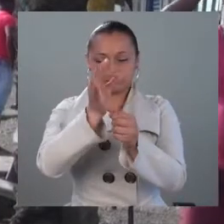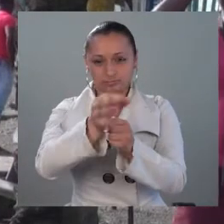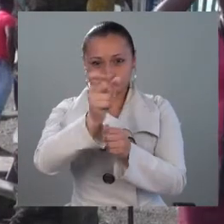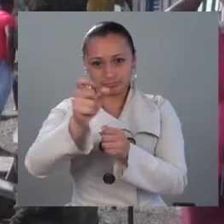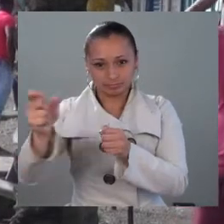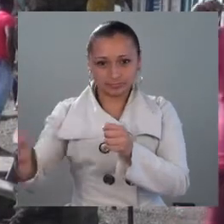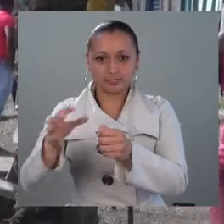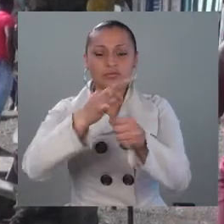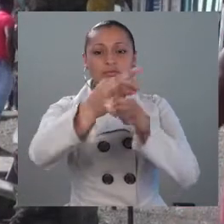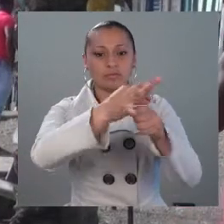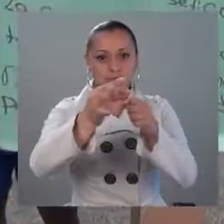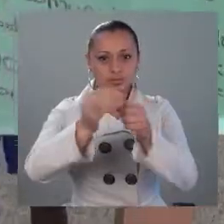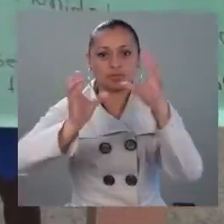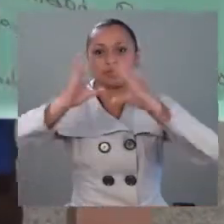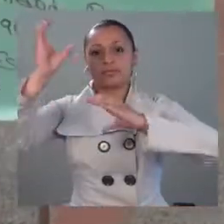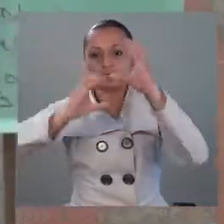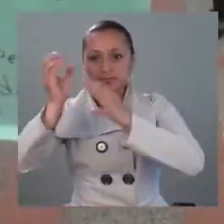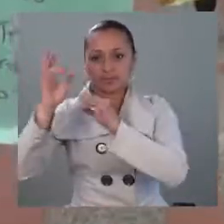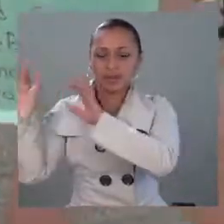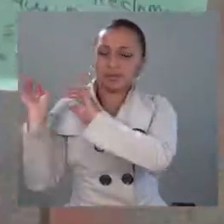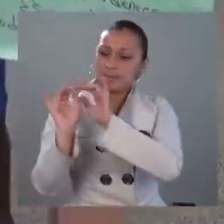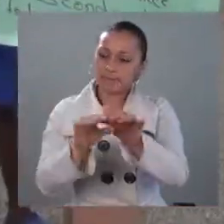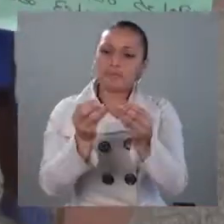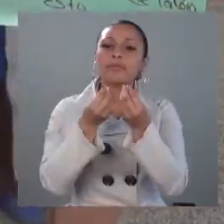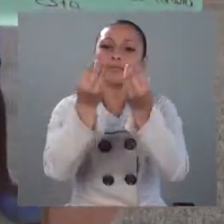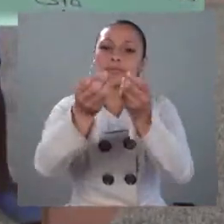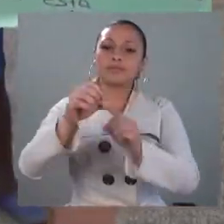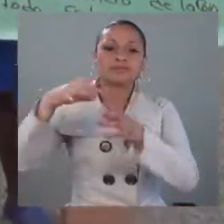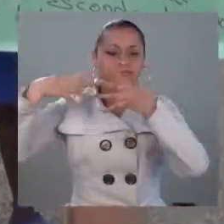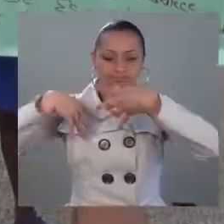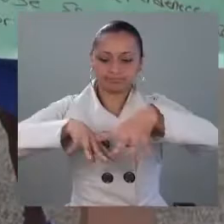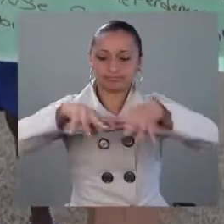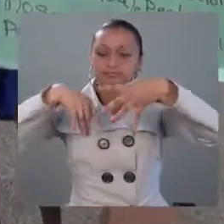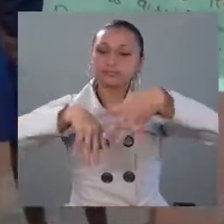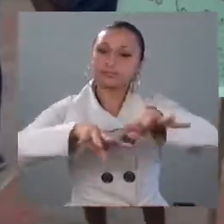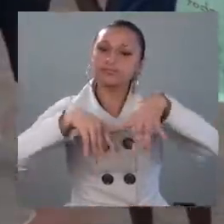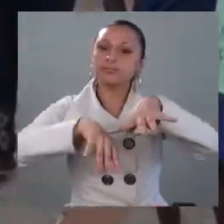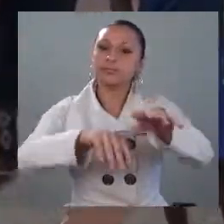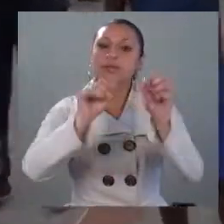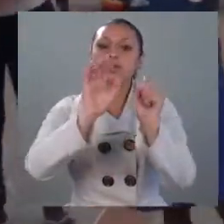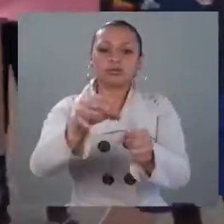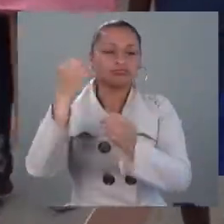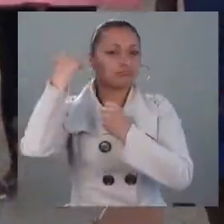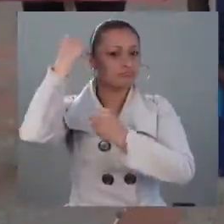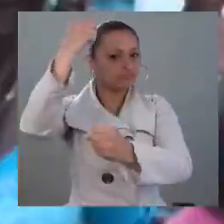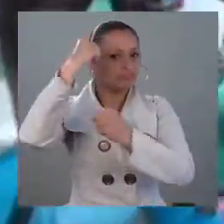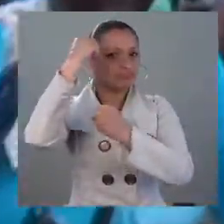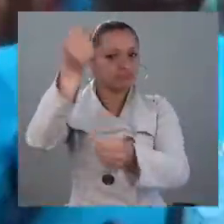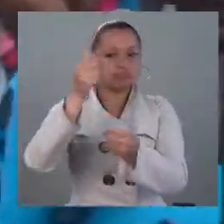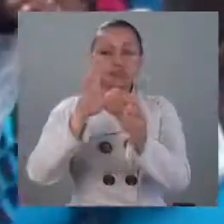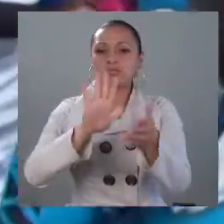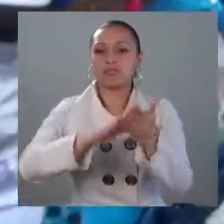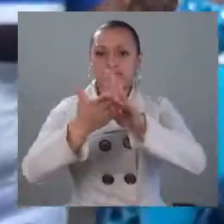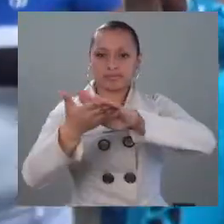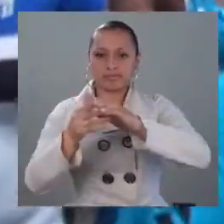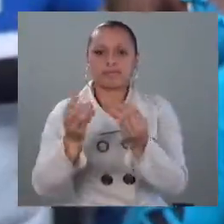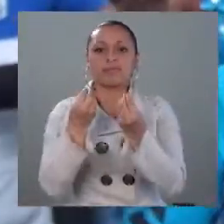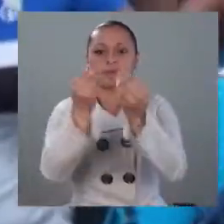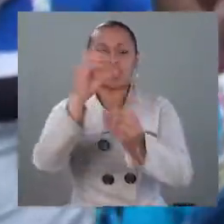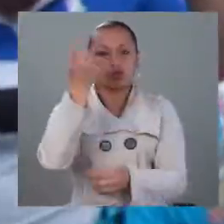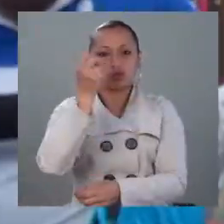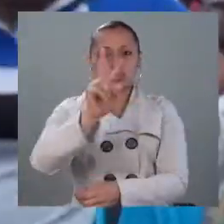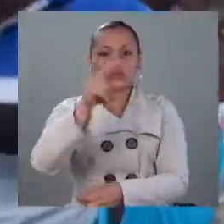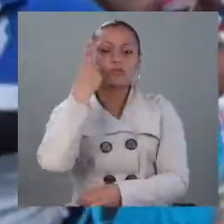del litoral nariñense y caucano se unieron por la reivindicación de sus derechos desde la resistencia pacífica. Este paro culminó tras 12